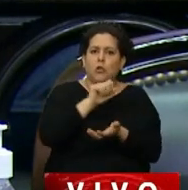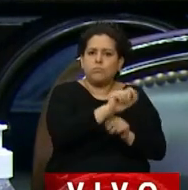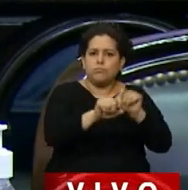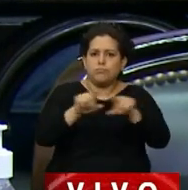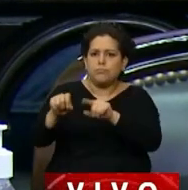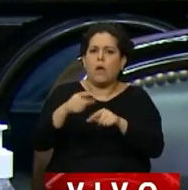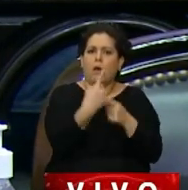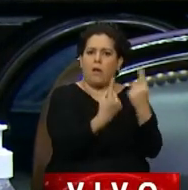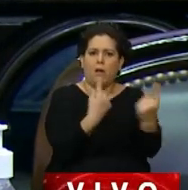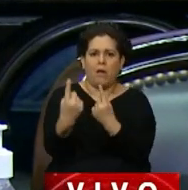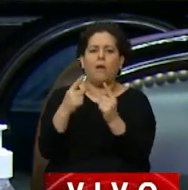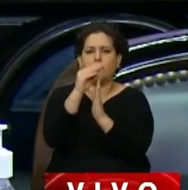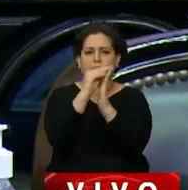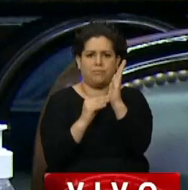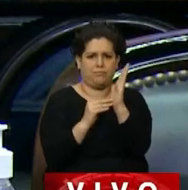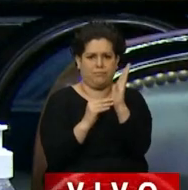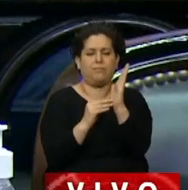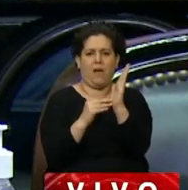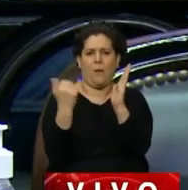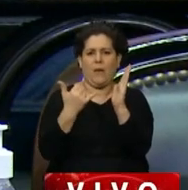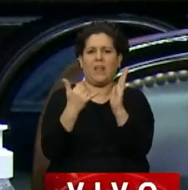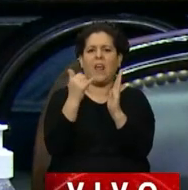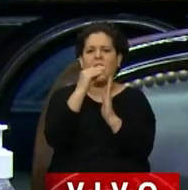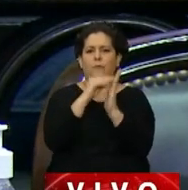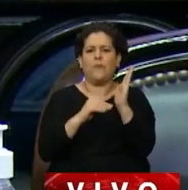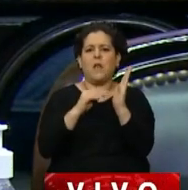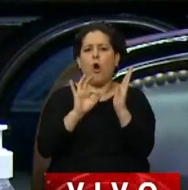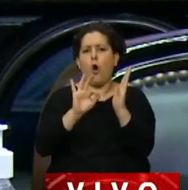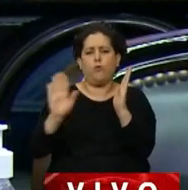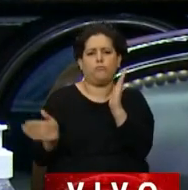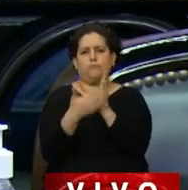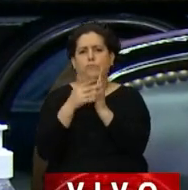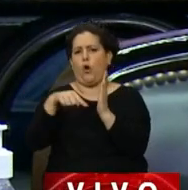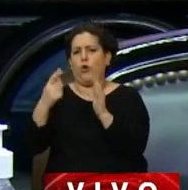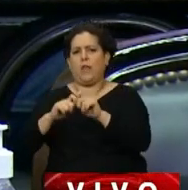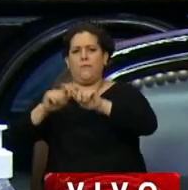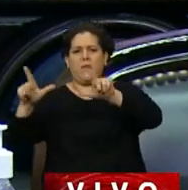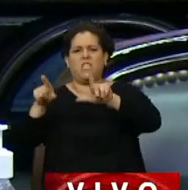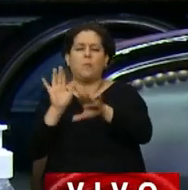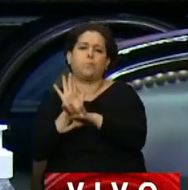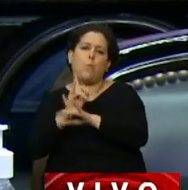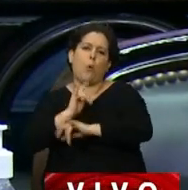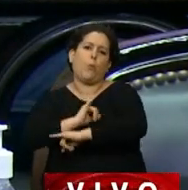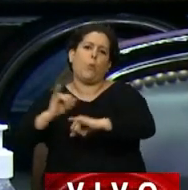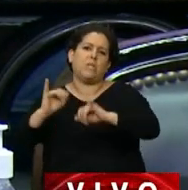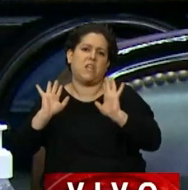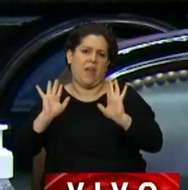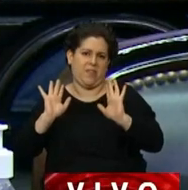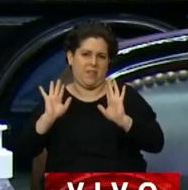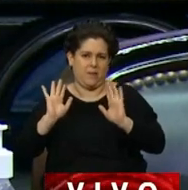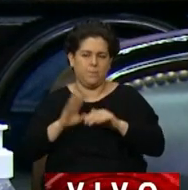tienen, van a tener un afiche complementario que también hace de suerte de publicidad de todas las listas